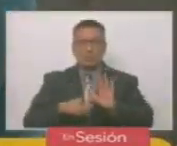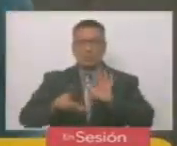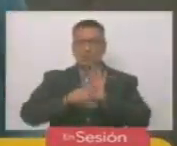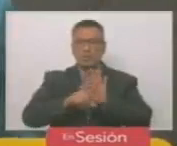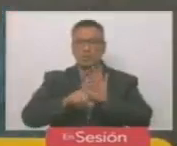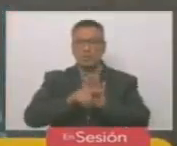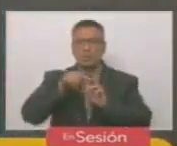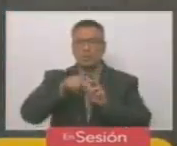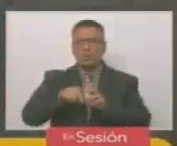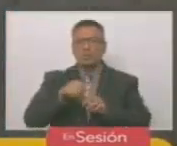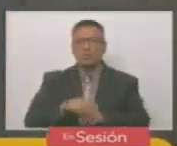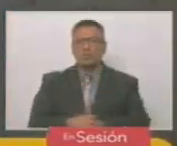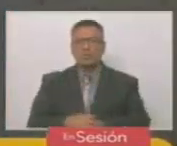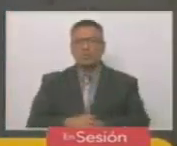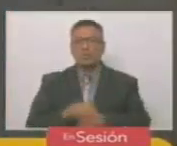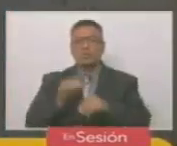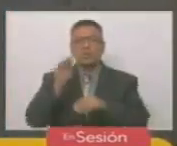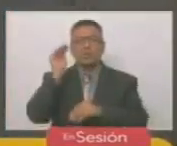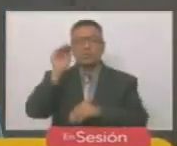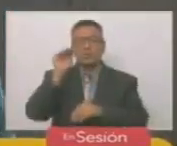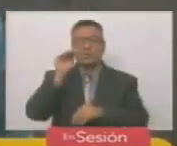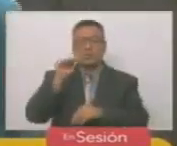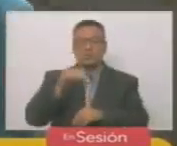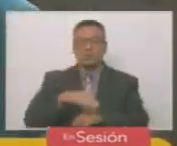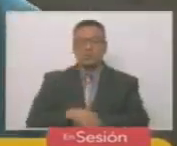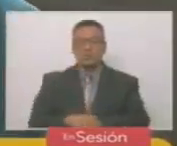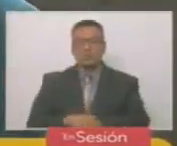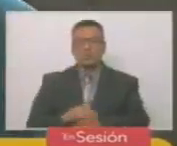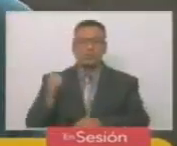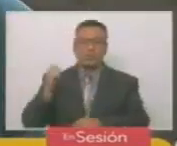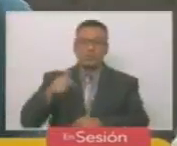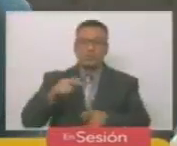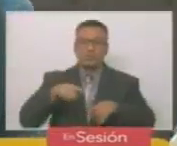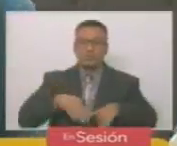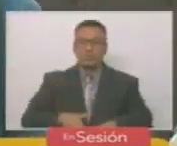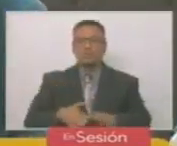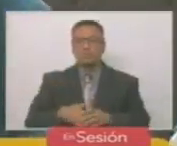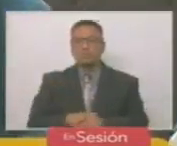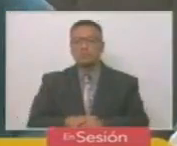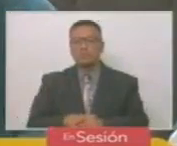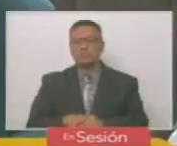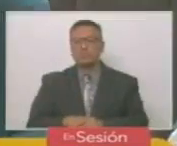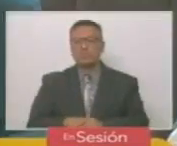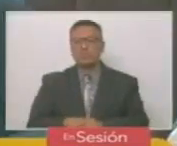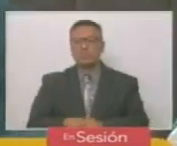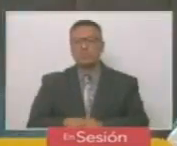para esta y las futuras generaciones.